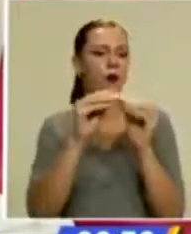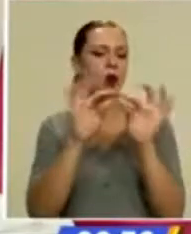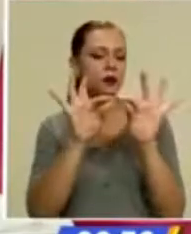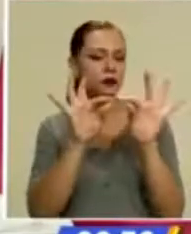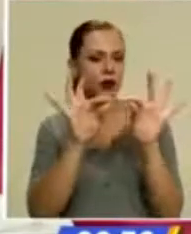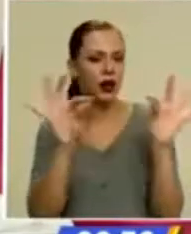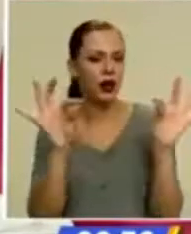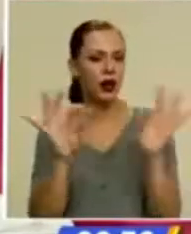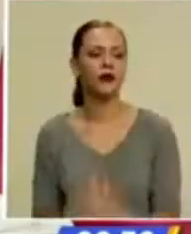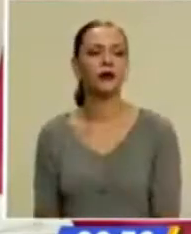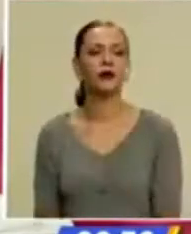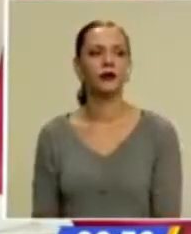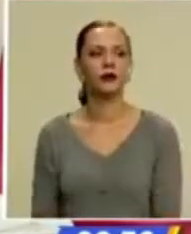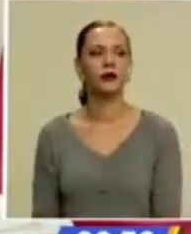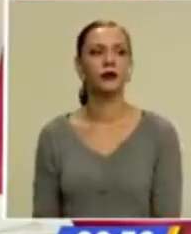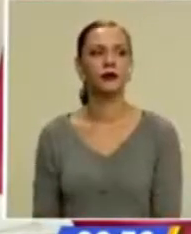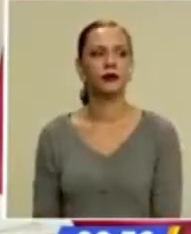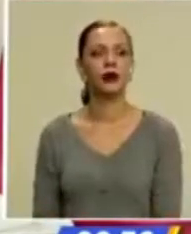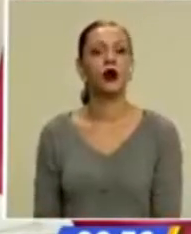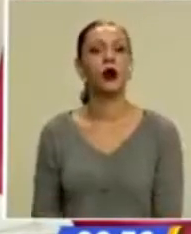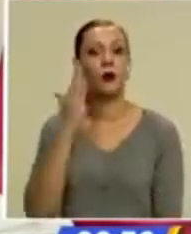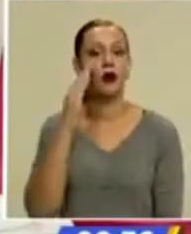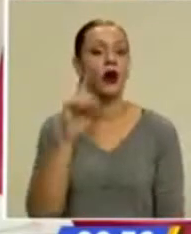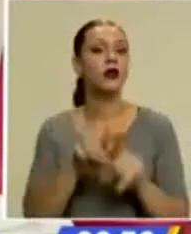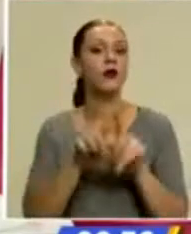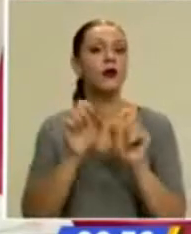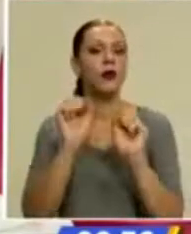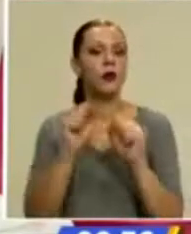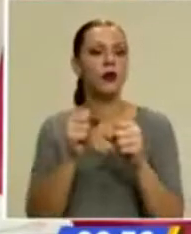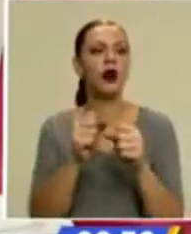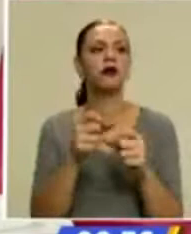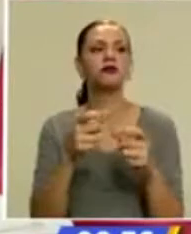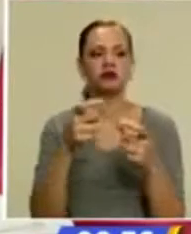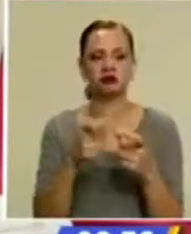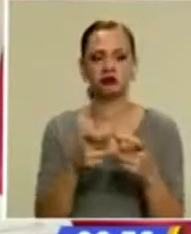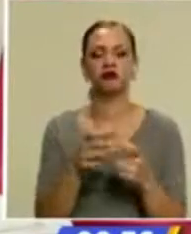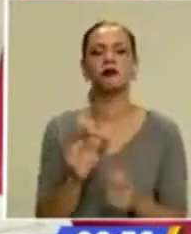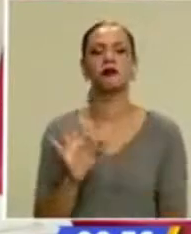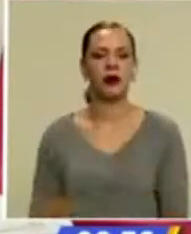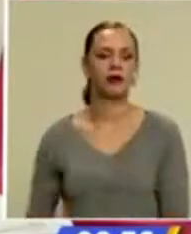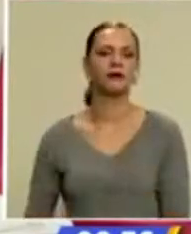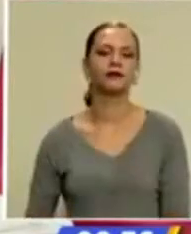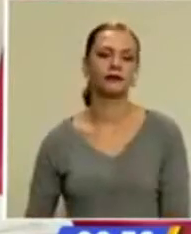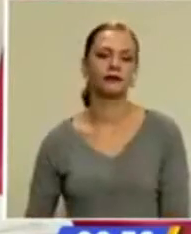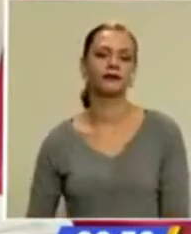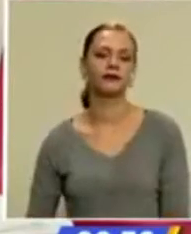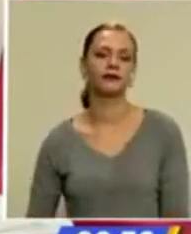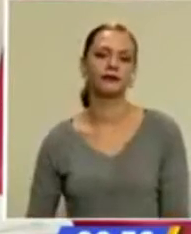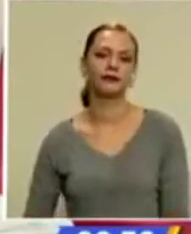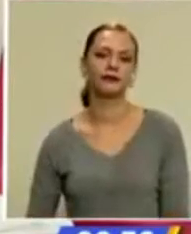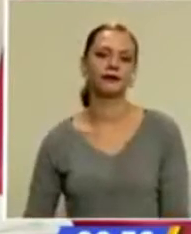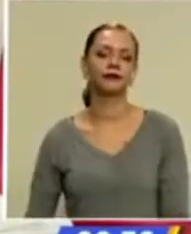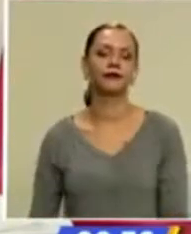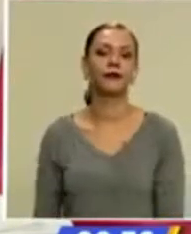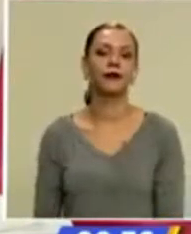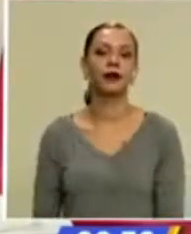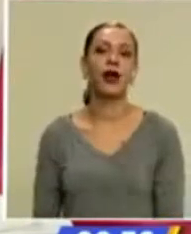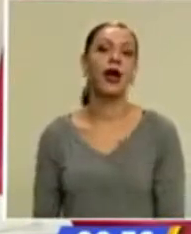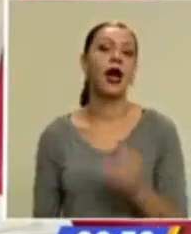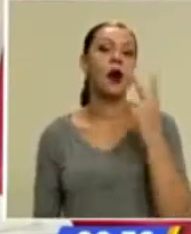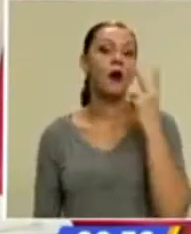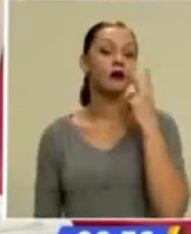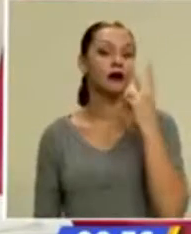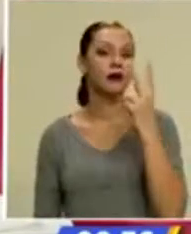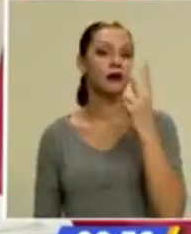más delgado. Exactamente. Porque también podemos aquí ver. Sí, cabe. Sí, sí cabe. Genial. Podemos hacer. Vamos a ver, niños